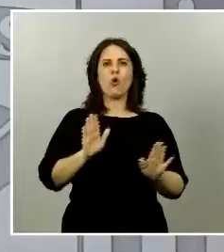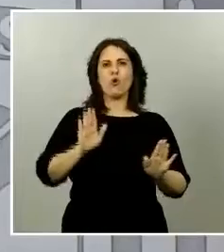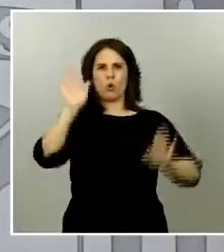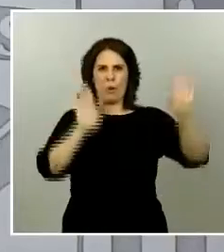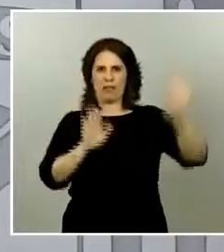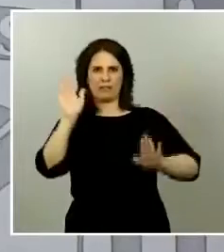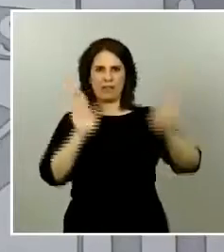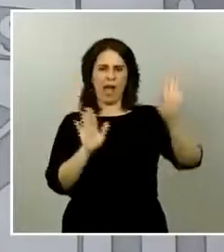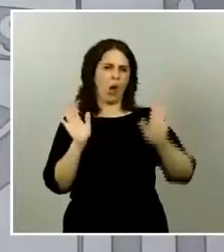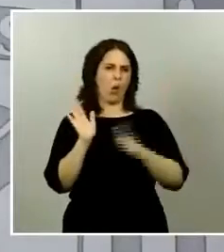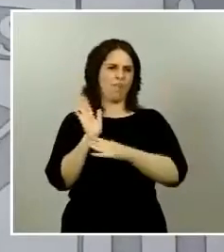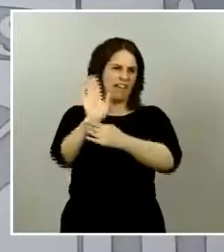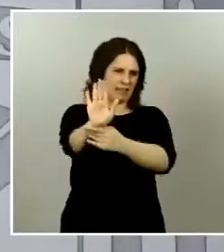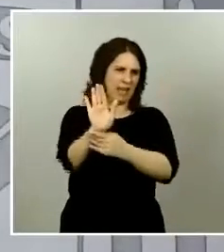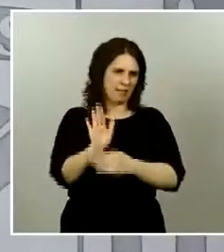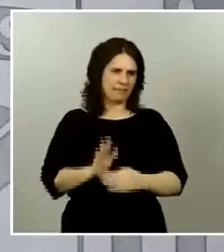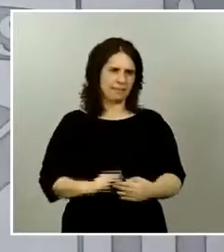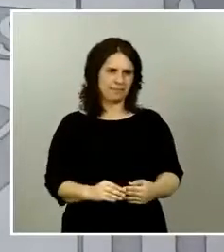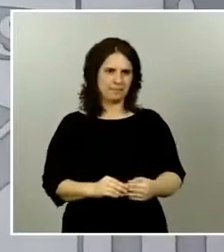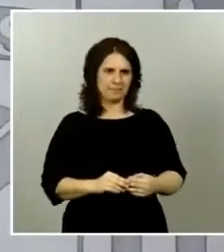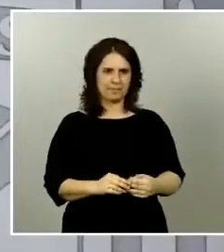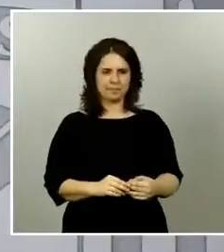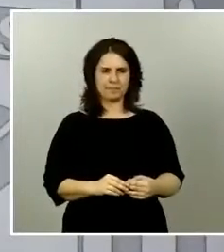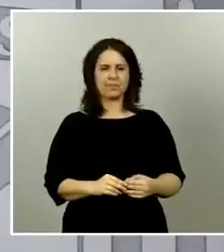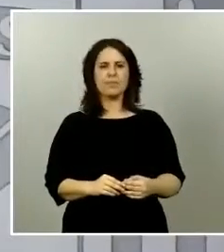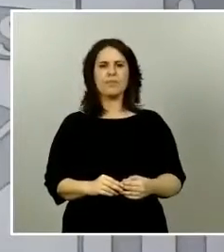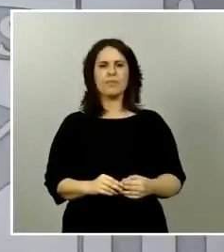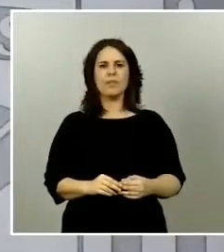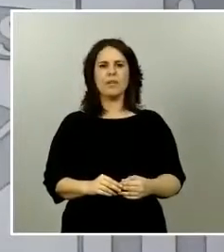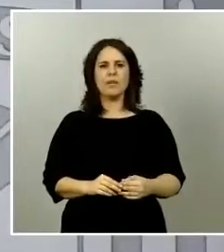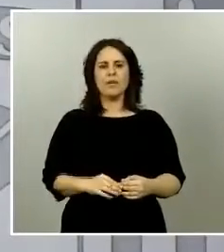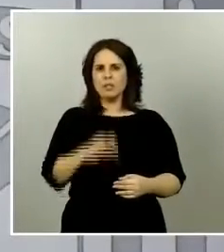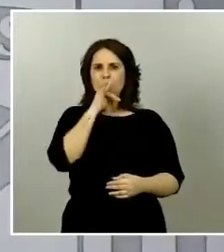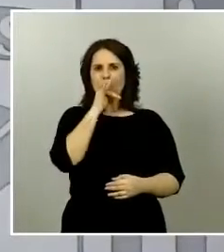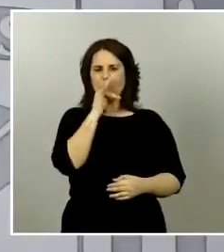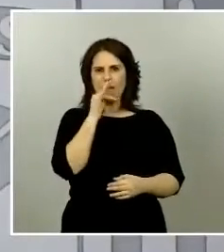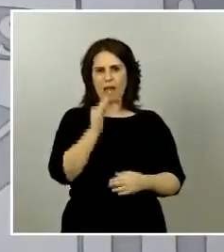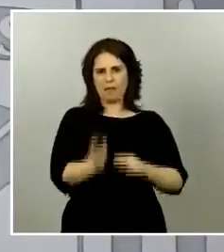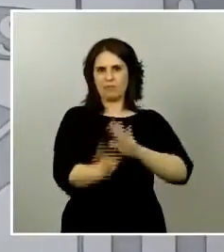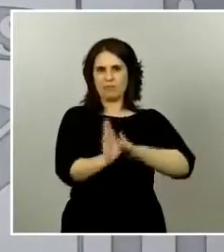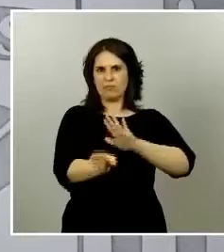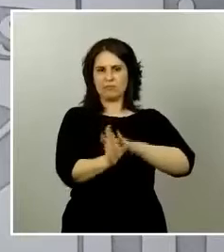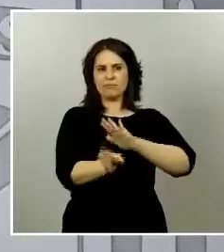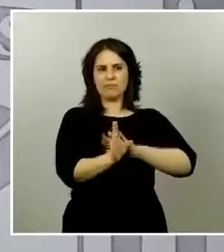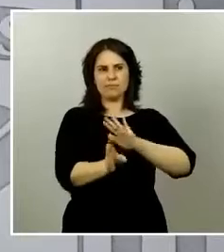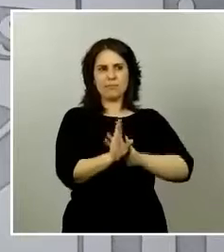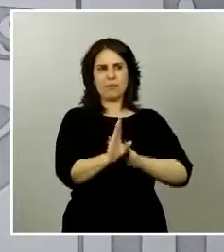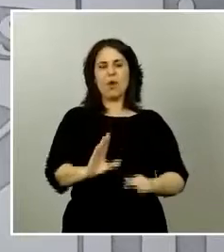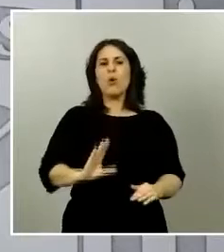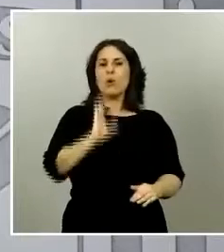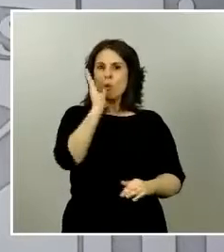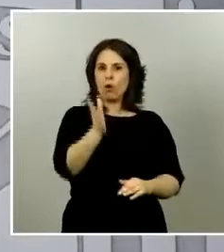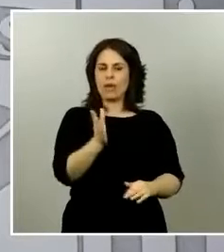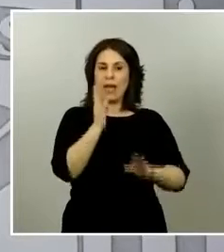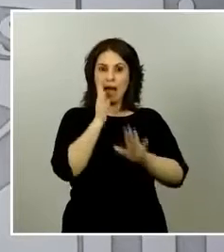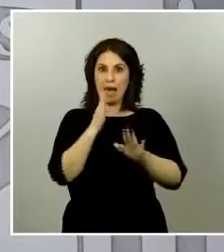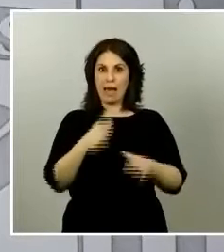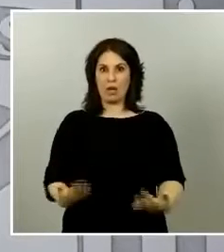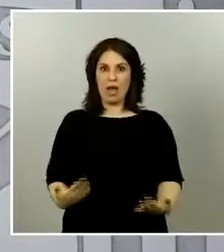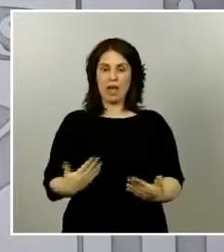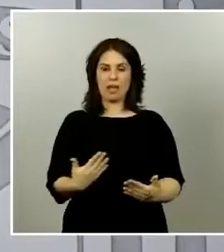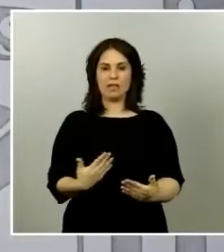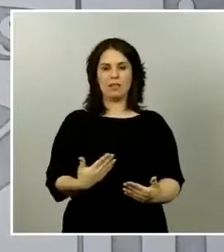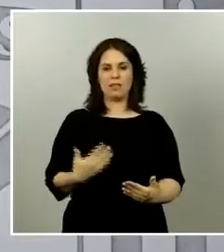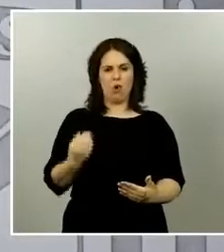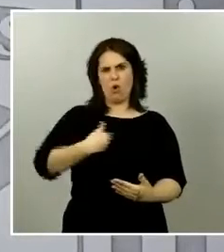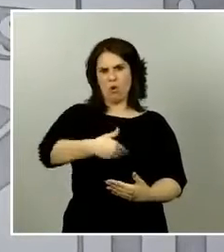seguido de forma sistemática haciendo esa subasta o esas ofertas, y realmente todavía tendremos que seguir teniendo